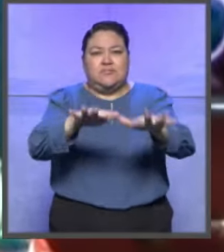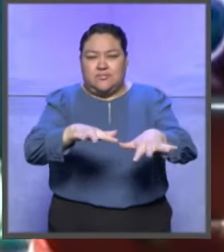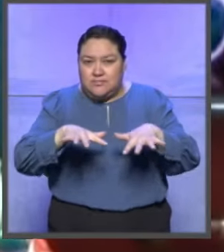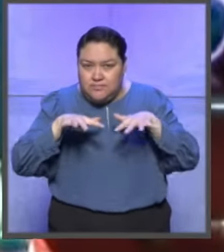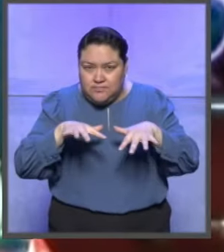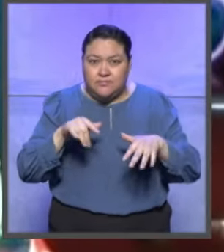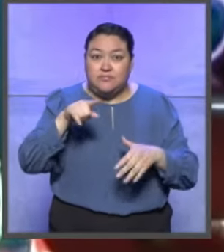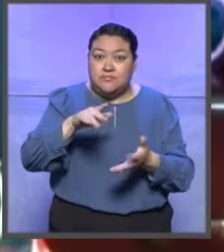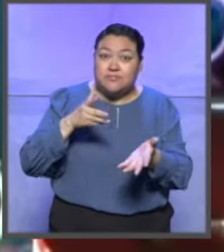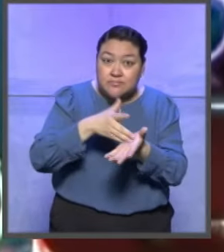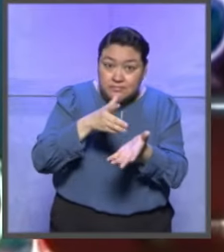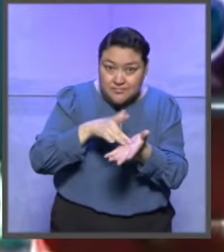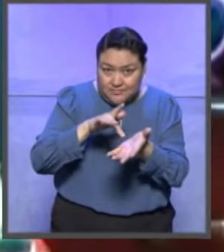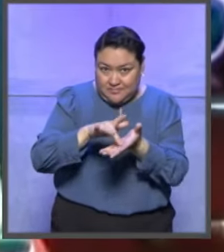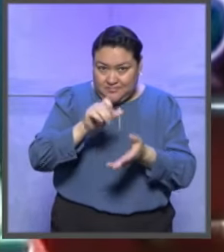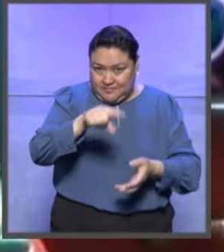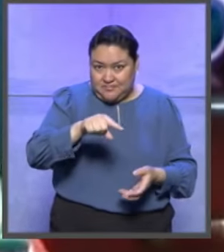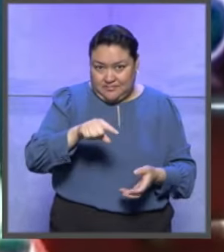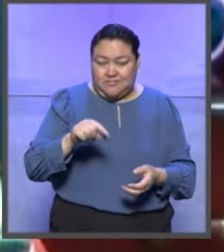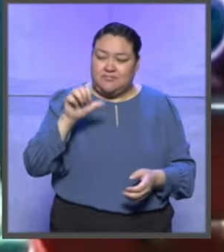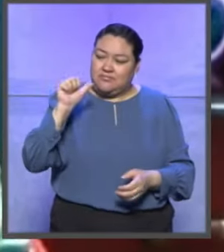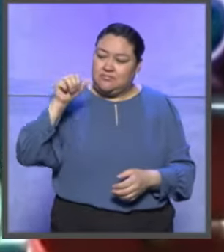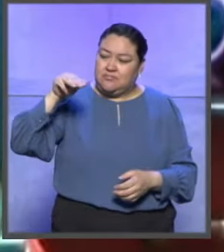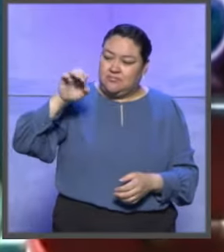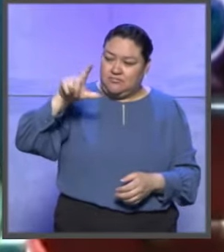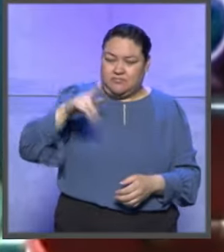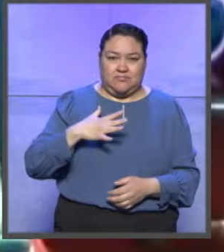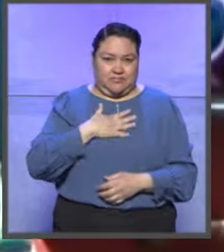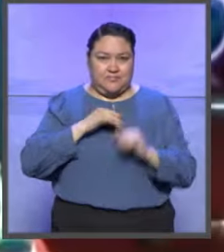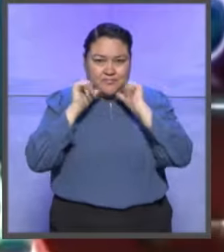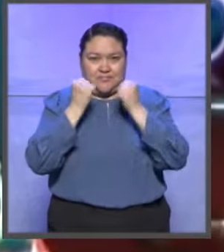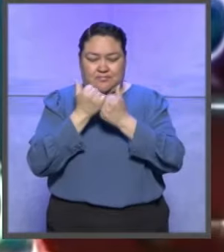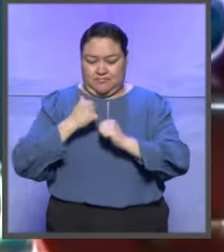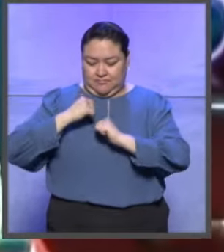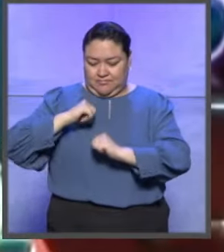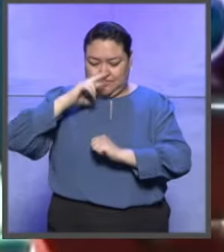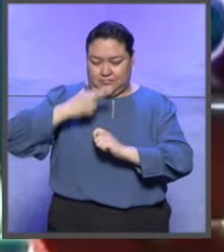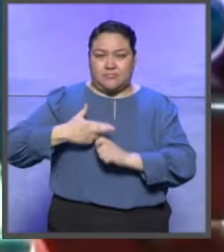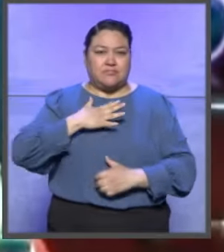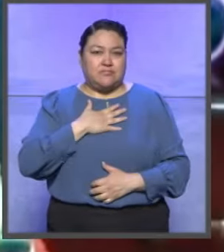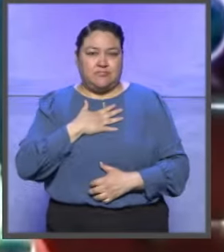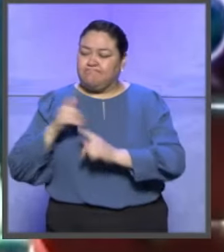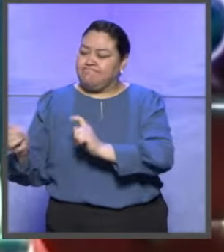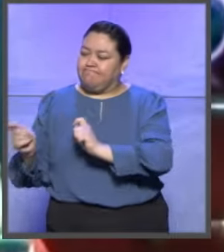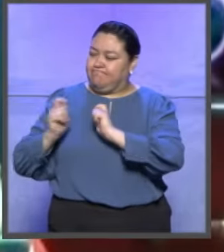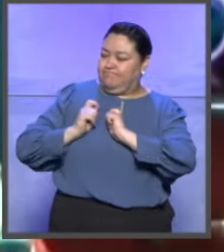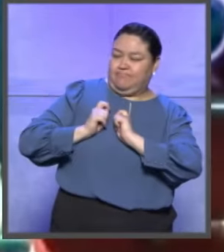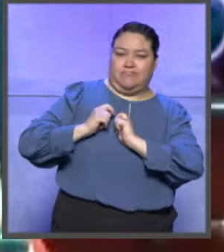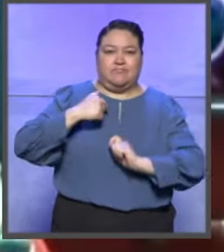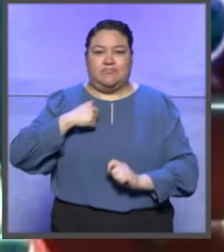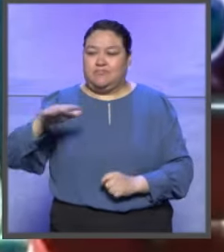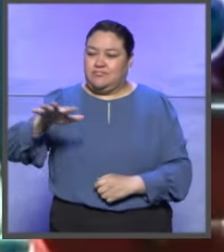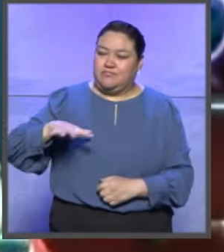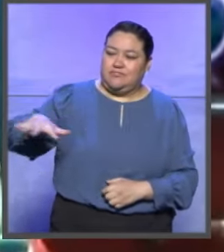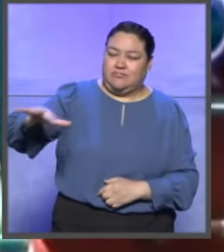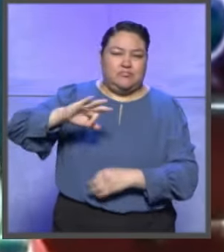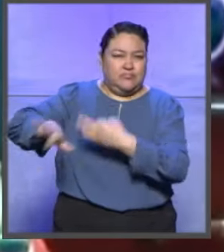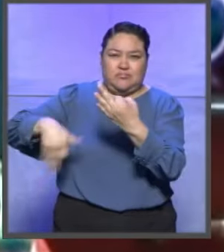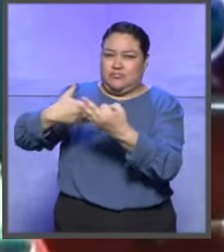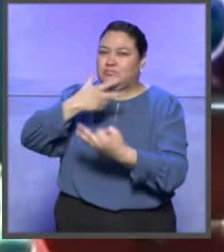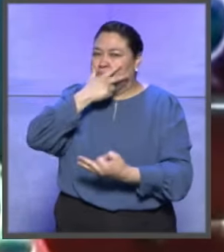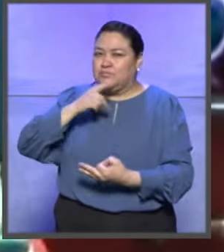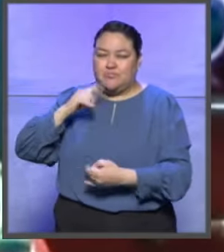y Magistrados de los Estados Unidos Mexicanos, AMEL, que es la que yo represento y soy la voz que representa a estas